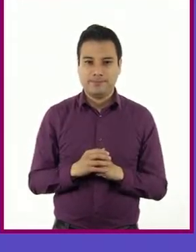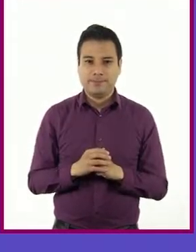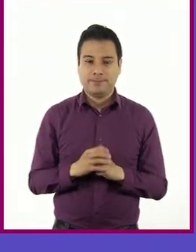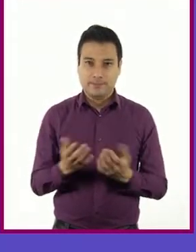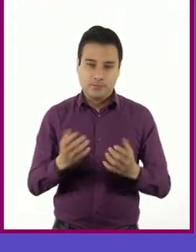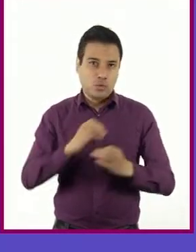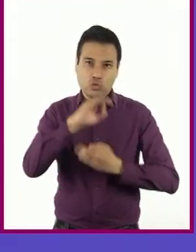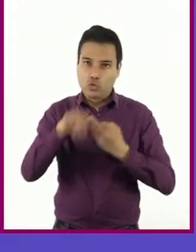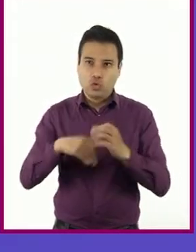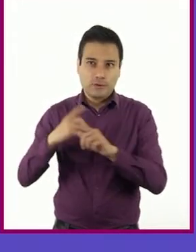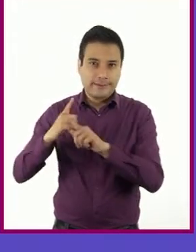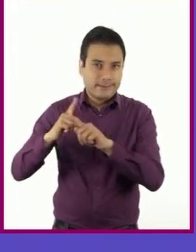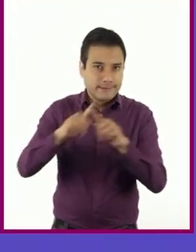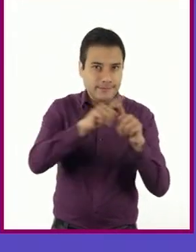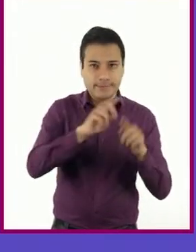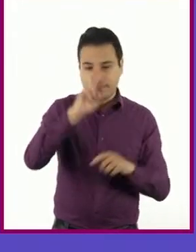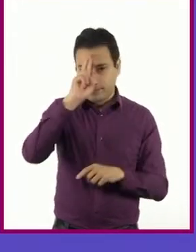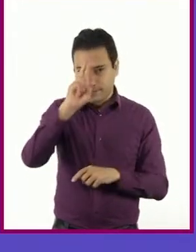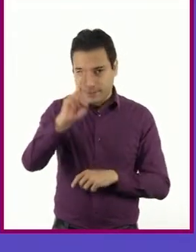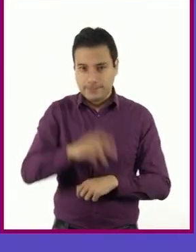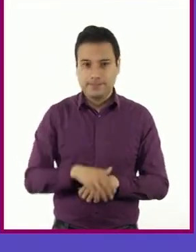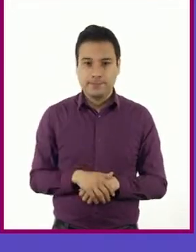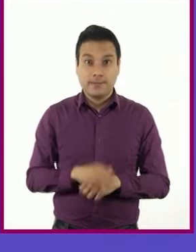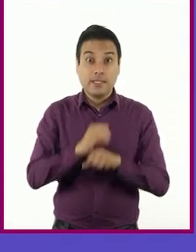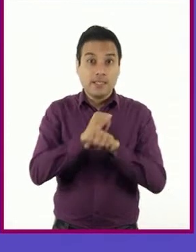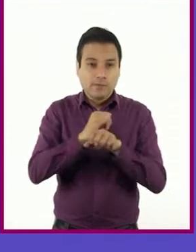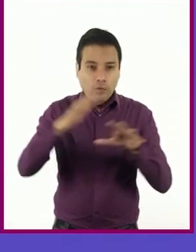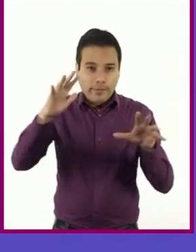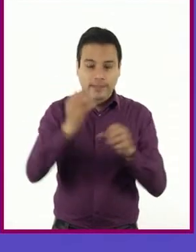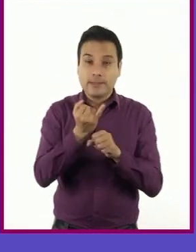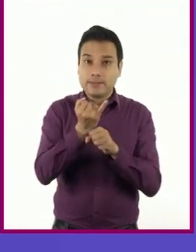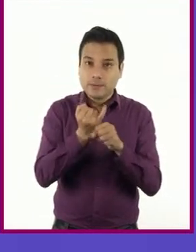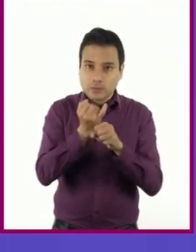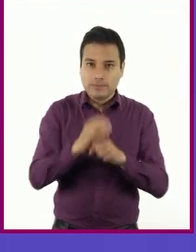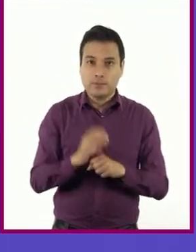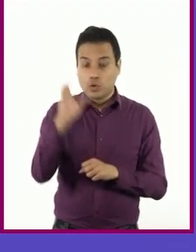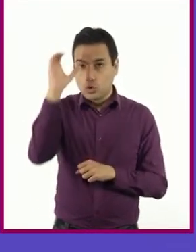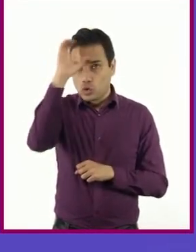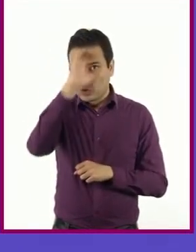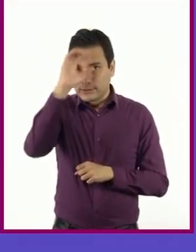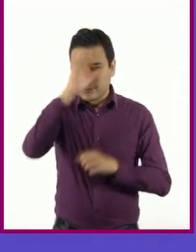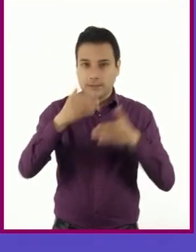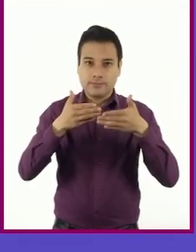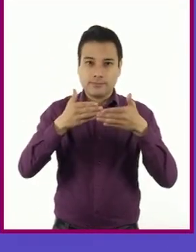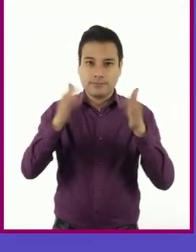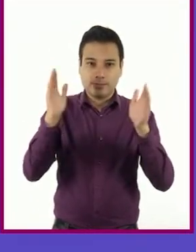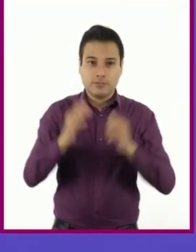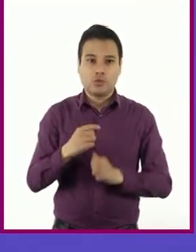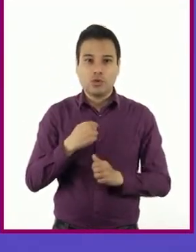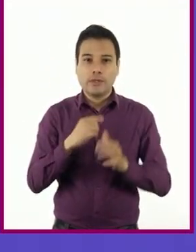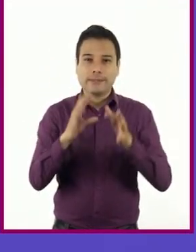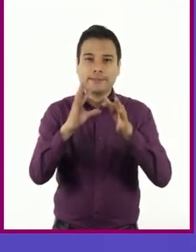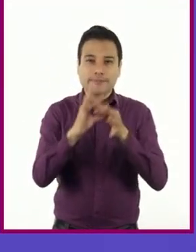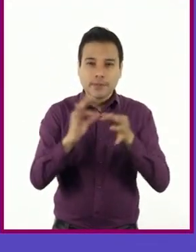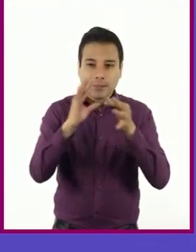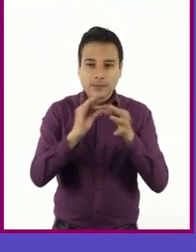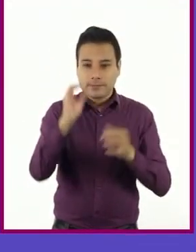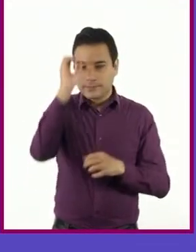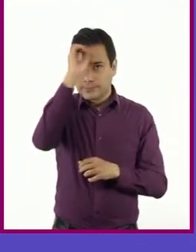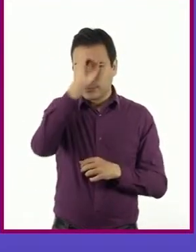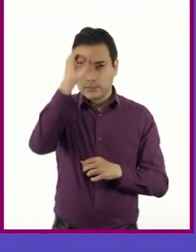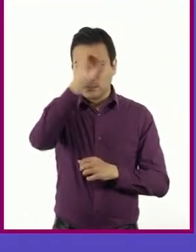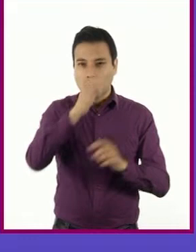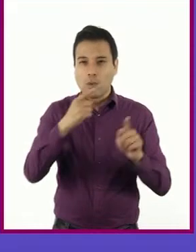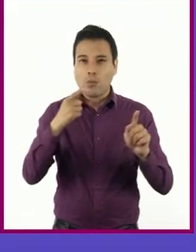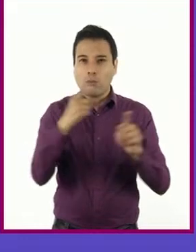diferentes. Informarse, crear conciencia. Evitar crear comentarios y acciones que promuevan